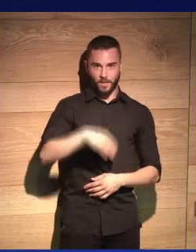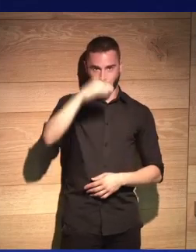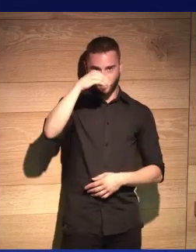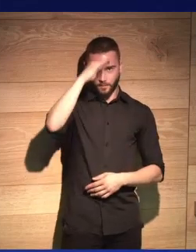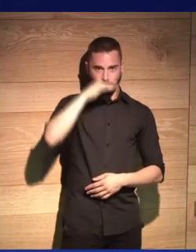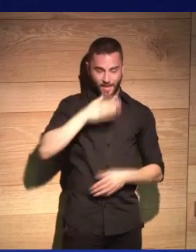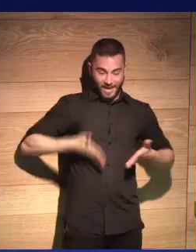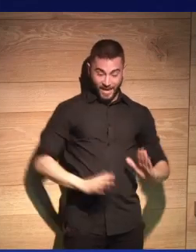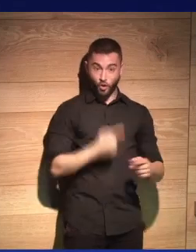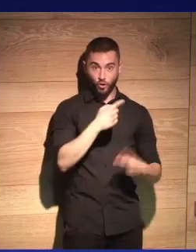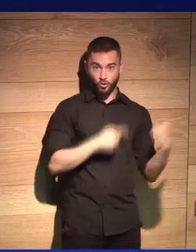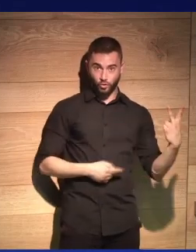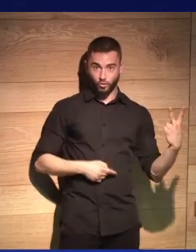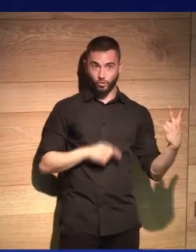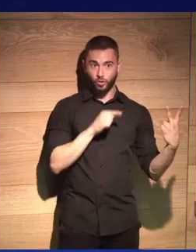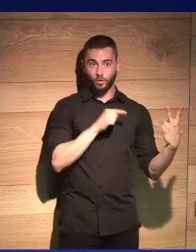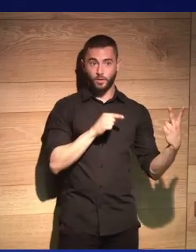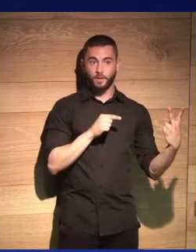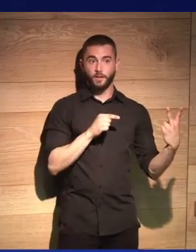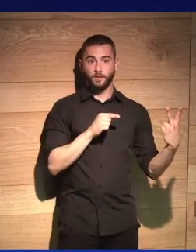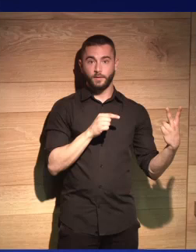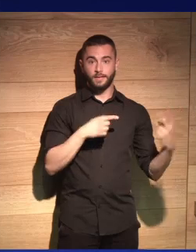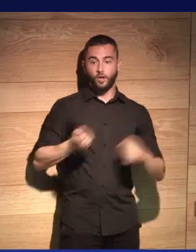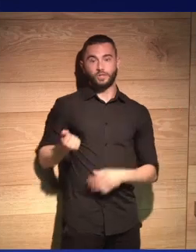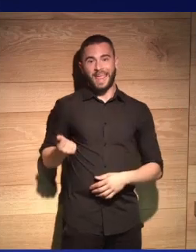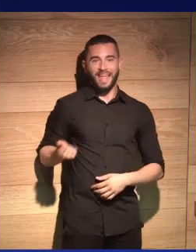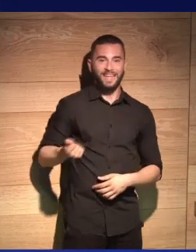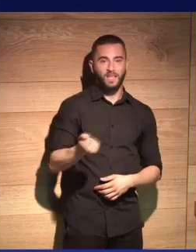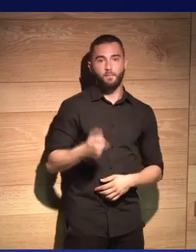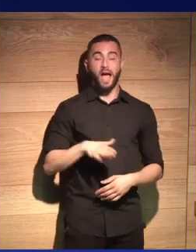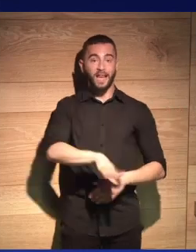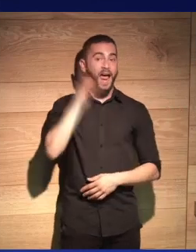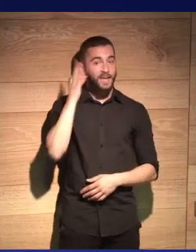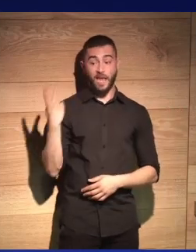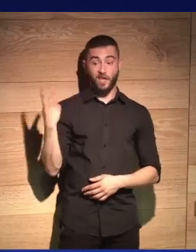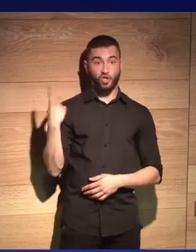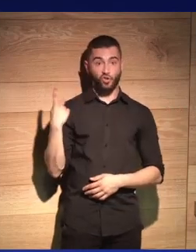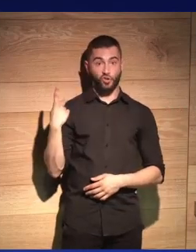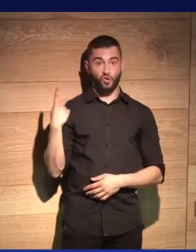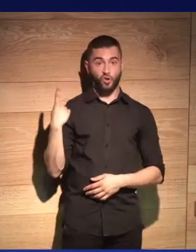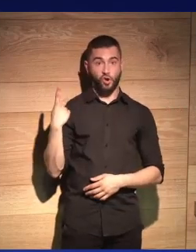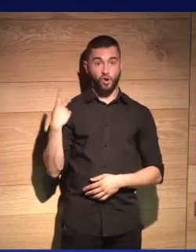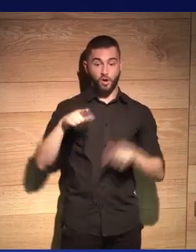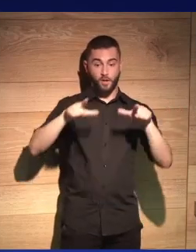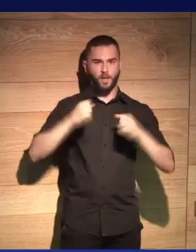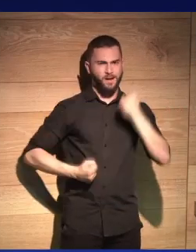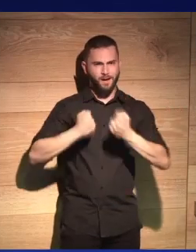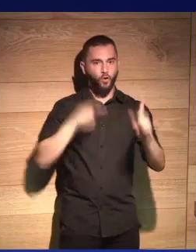estacionamiento desarmando el rompecabezas diario de nuestro equipaje y la niña y yo corremos hasta la habitación para hacer